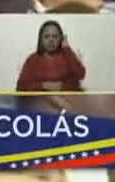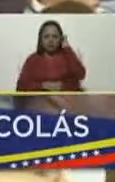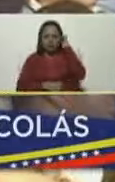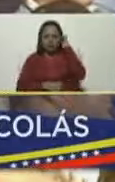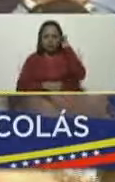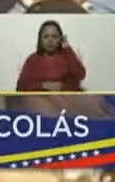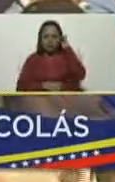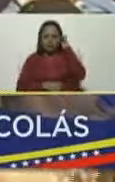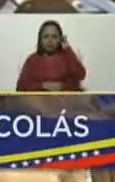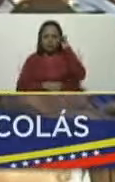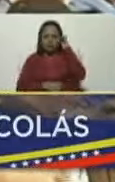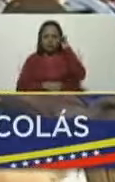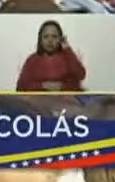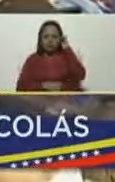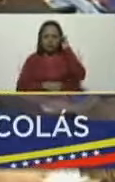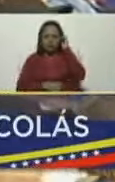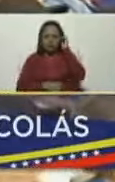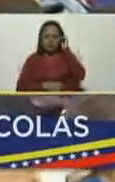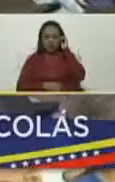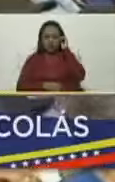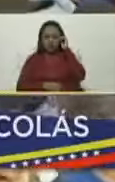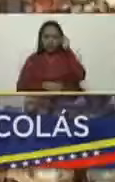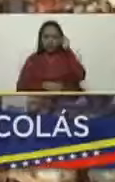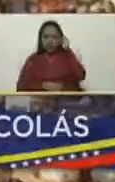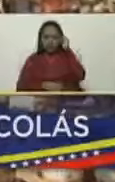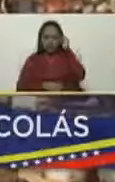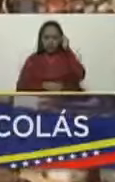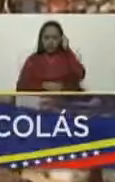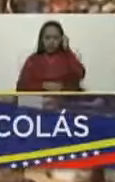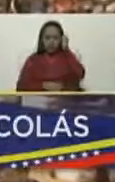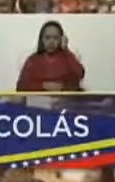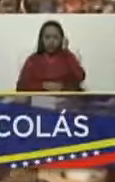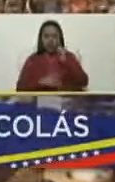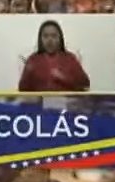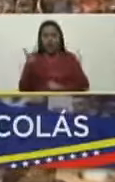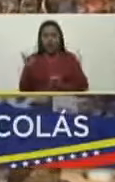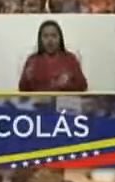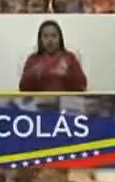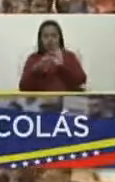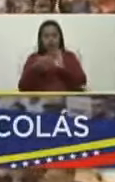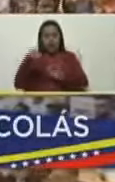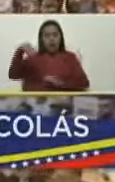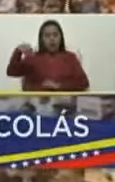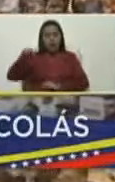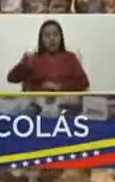Michael Moreno, con Gracie's, están asociados. Ahora,